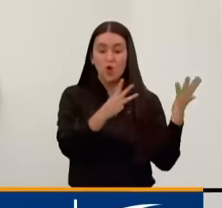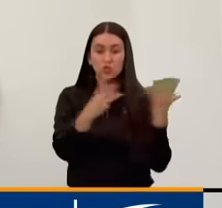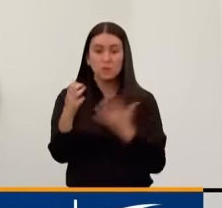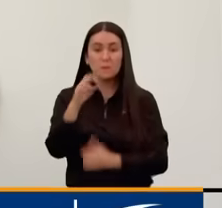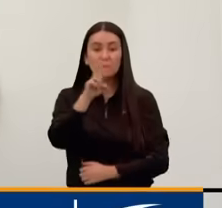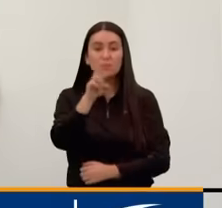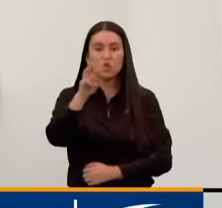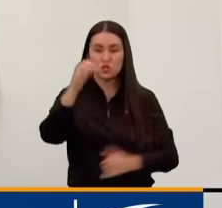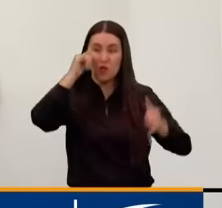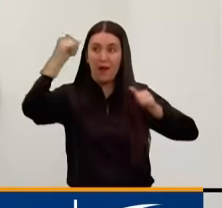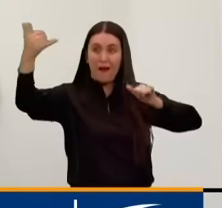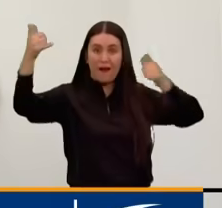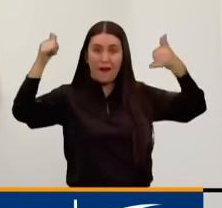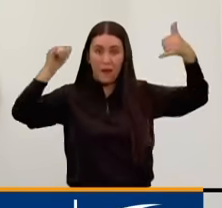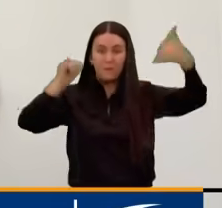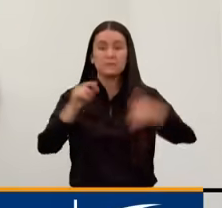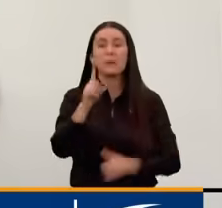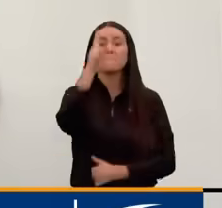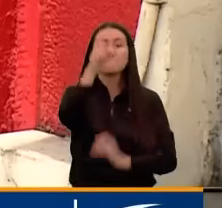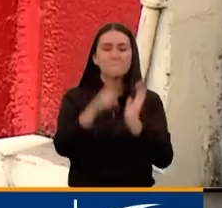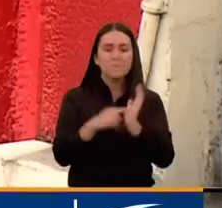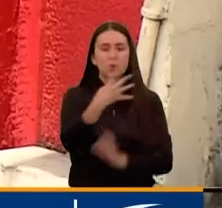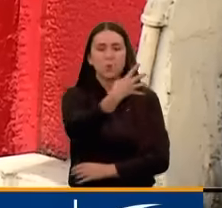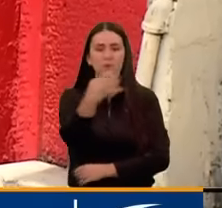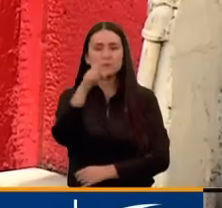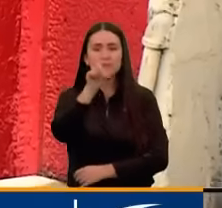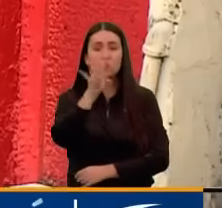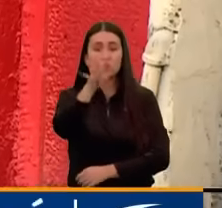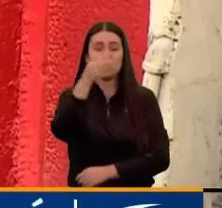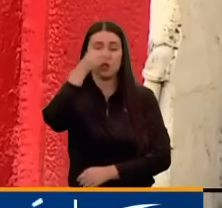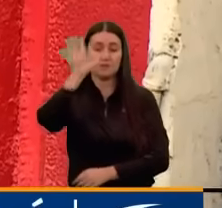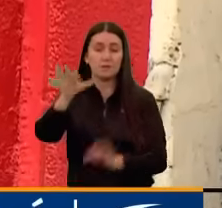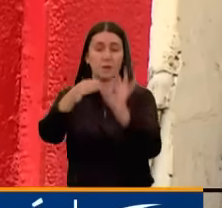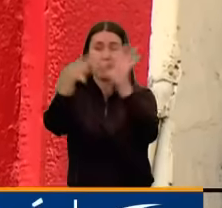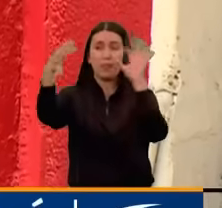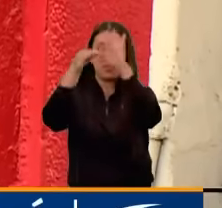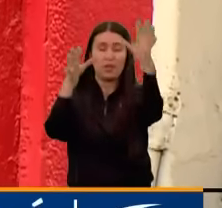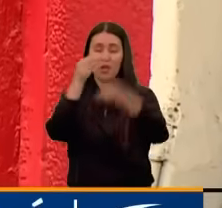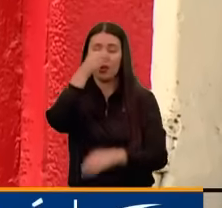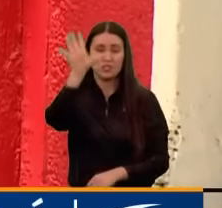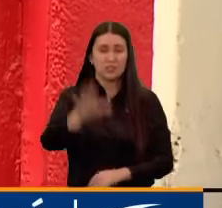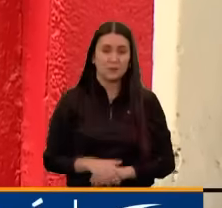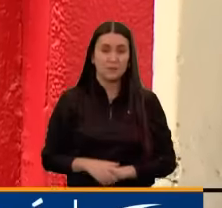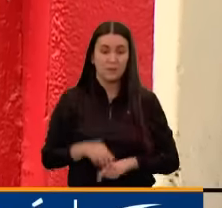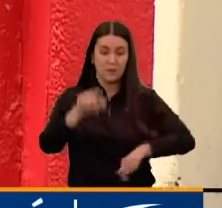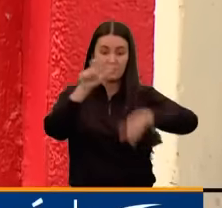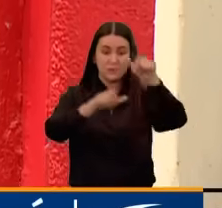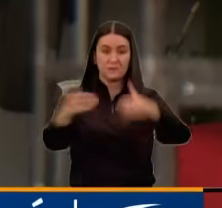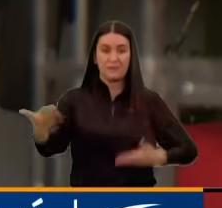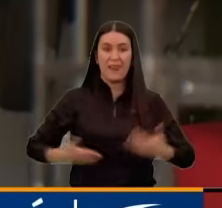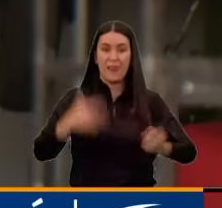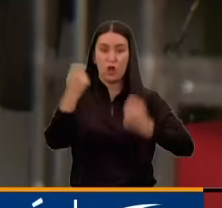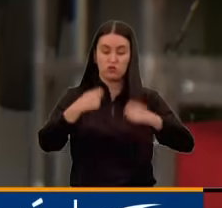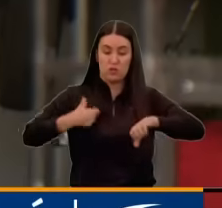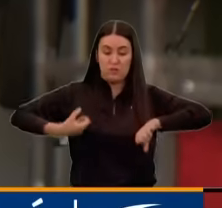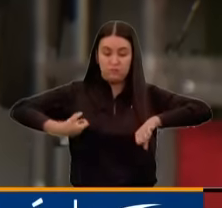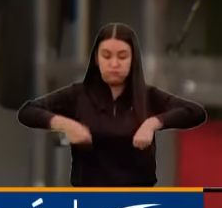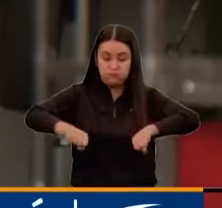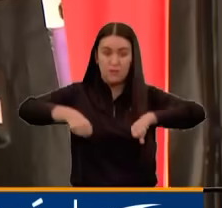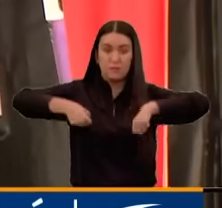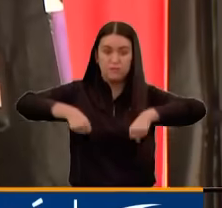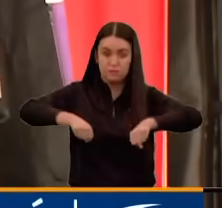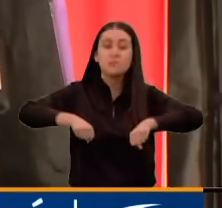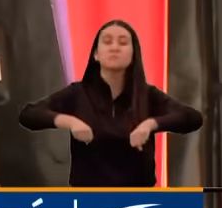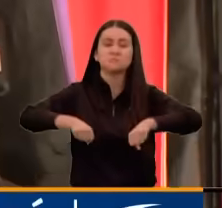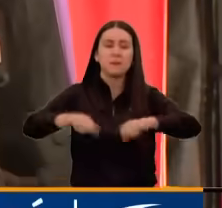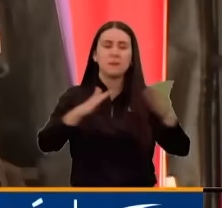de videovigilancia, hay 1.464 fuera de servicio. Los distribuidores de patinetas aseguran que semanalmente entre 30 y